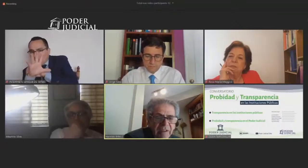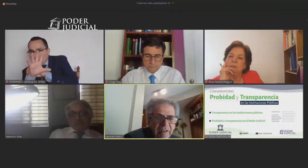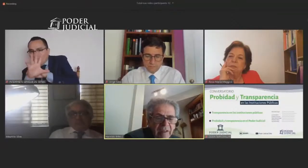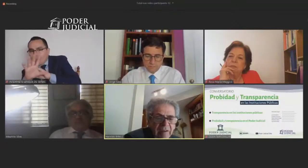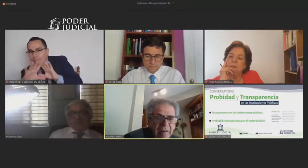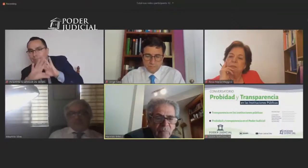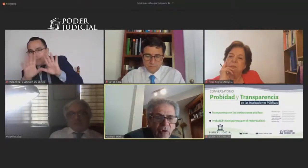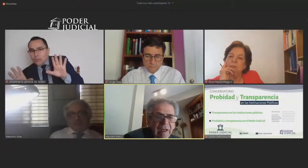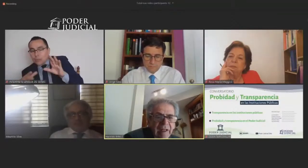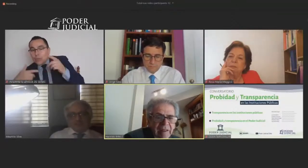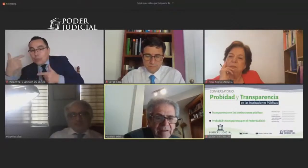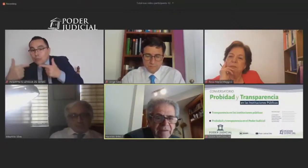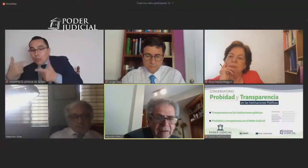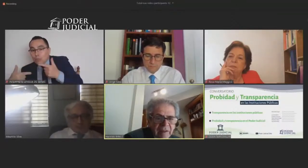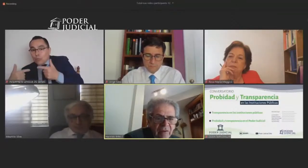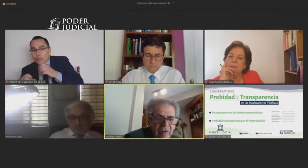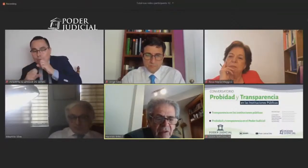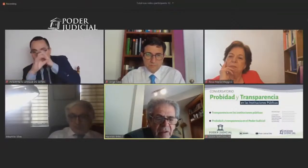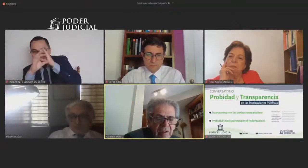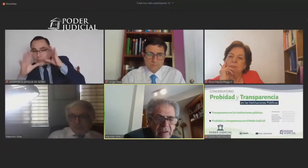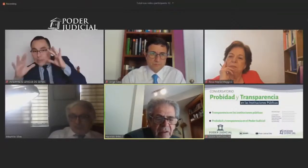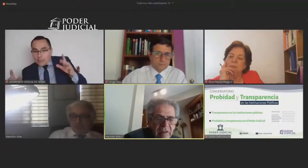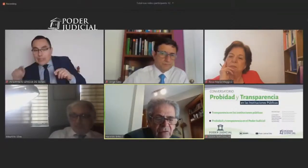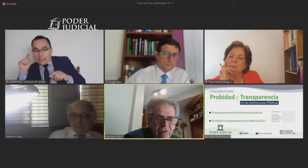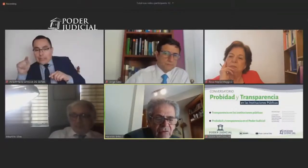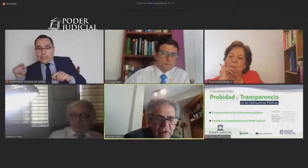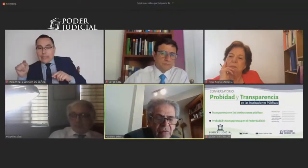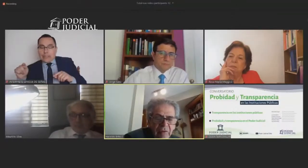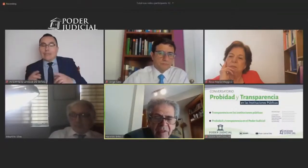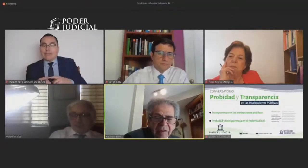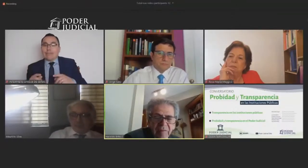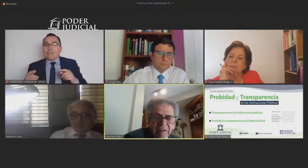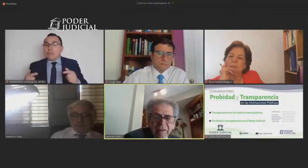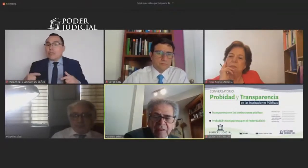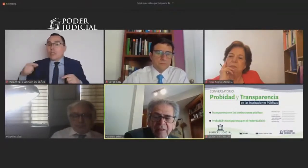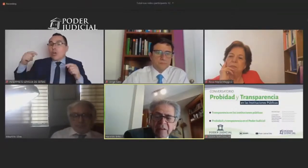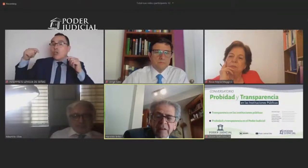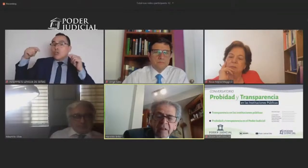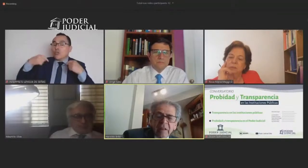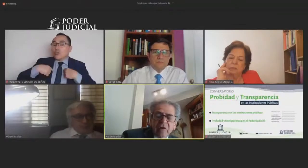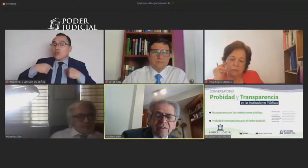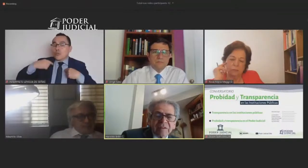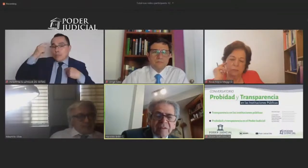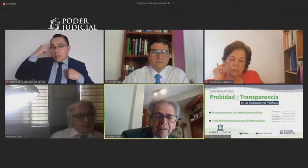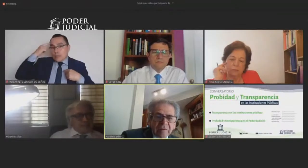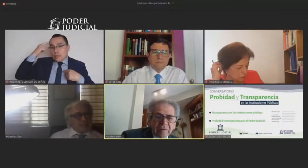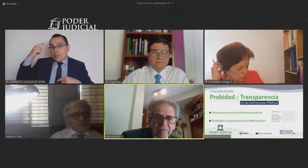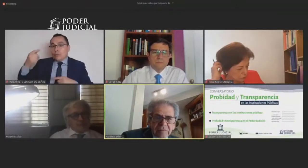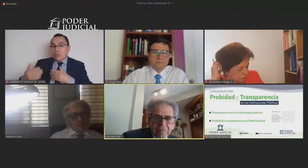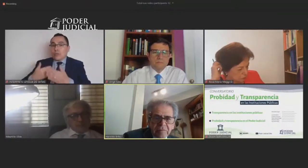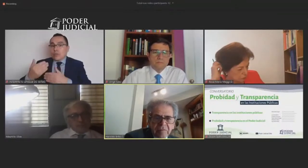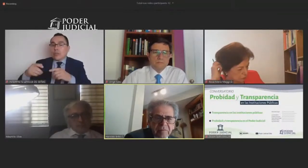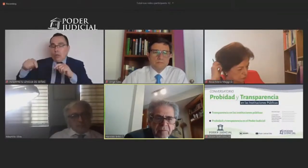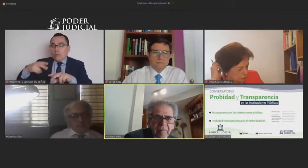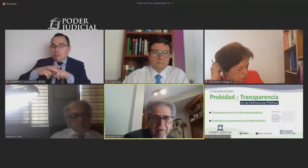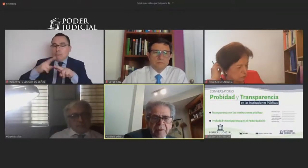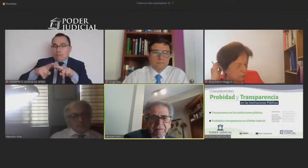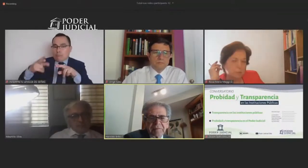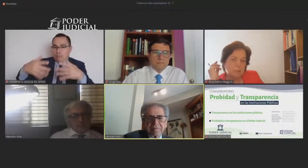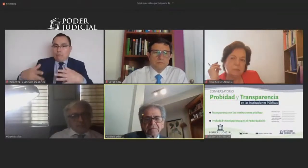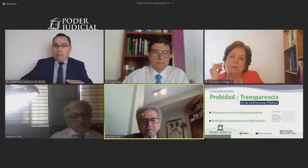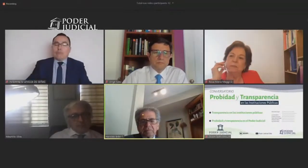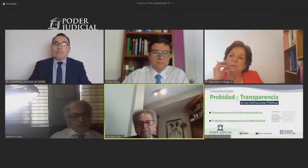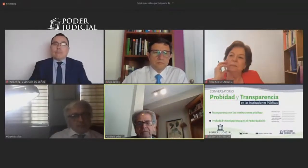una política muy clara en este sentido. Yo creo que evidentemente es lo que se está haciendo.